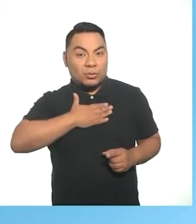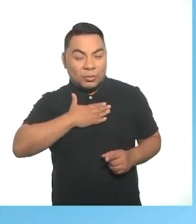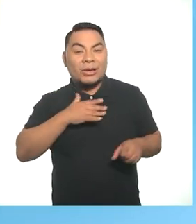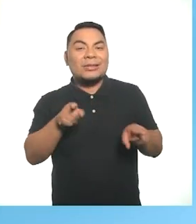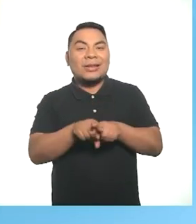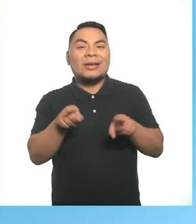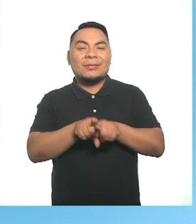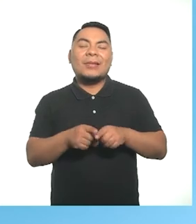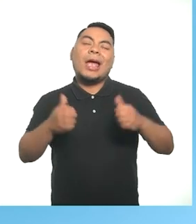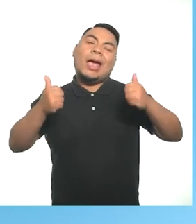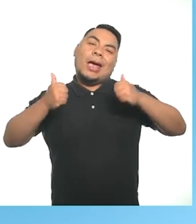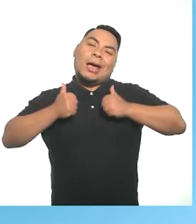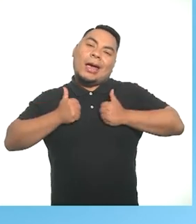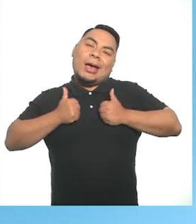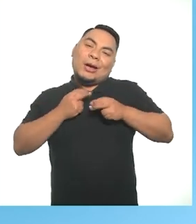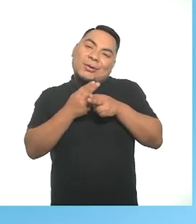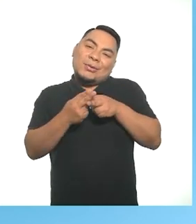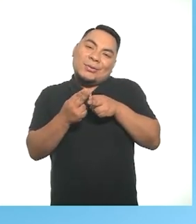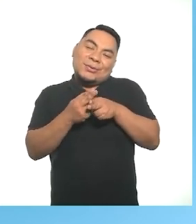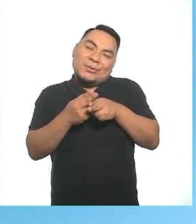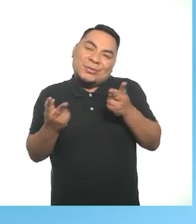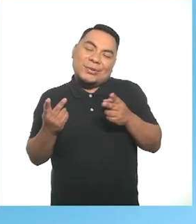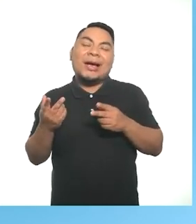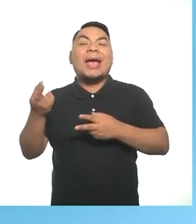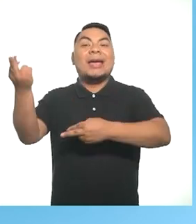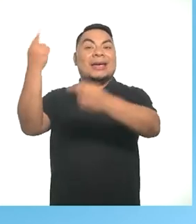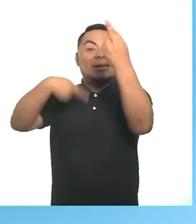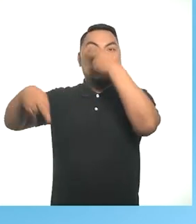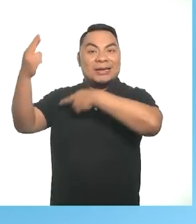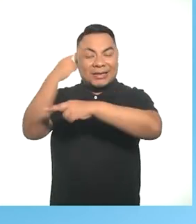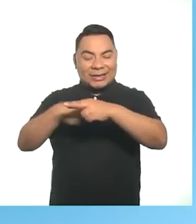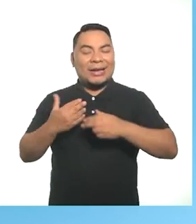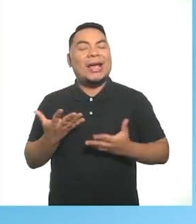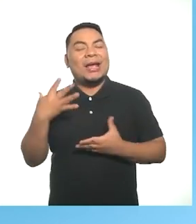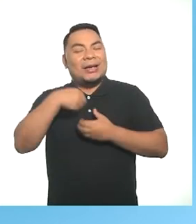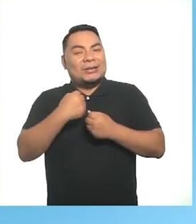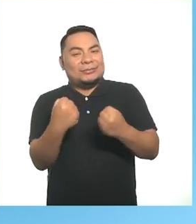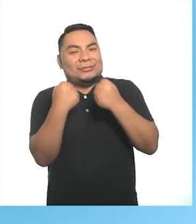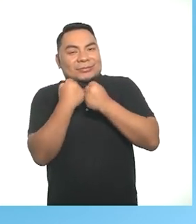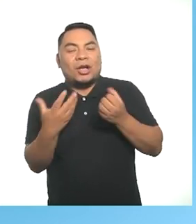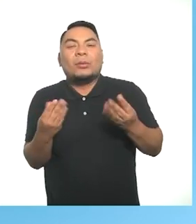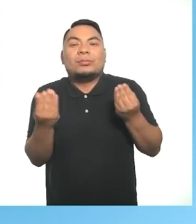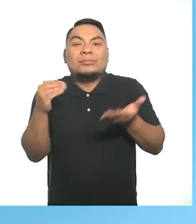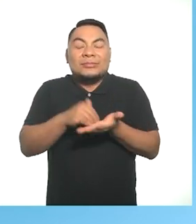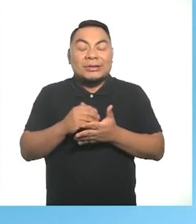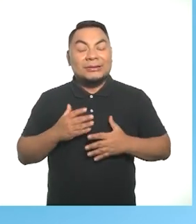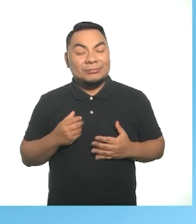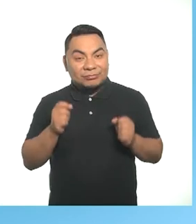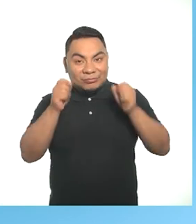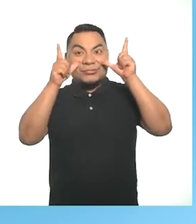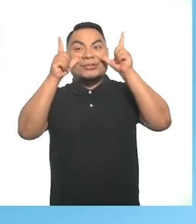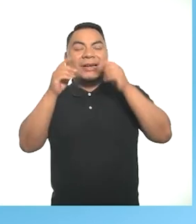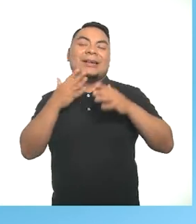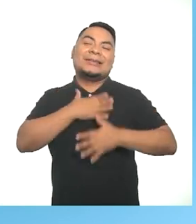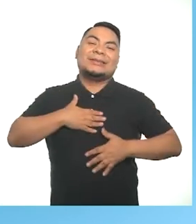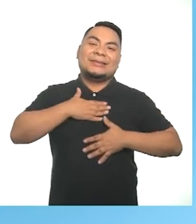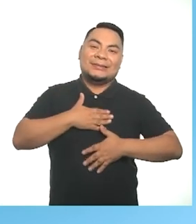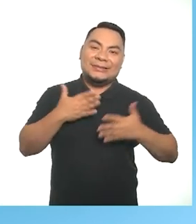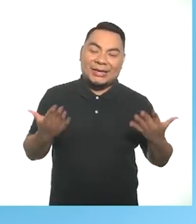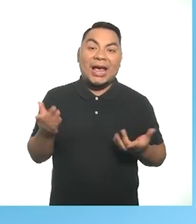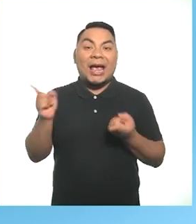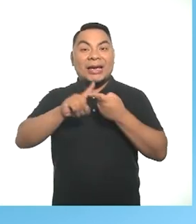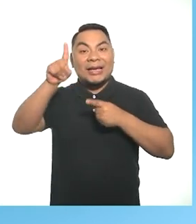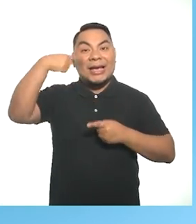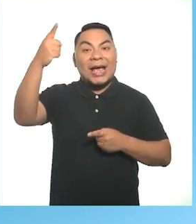yo también nos tomaremos un descanso para regresar recargados con mucha más energía y